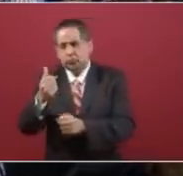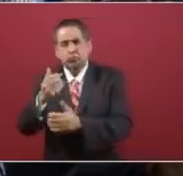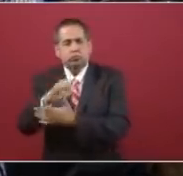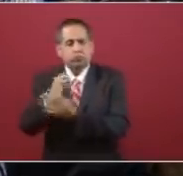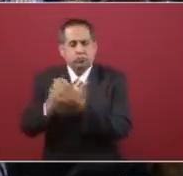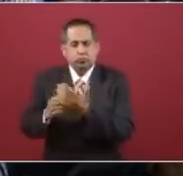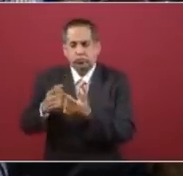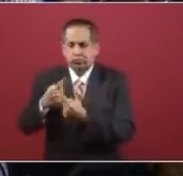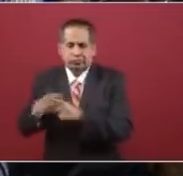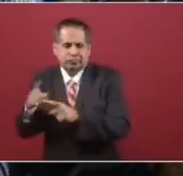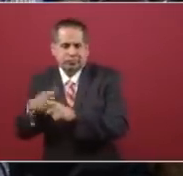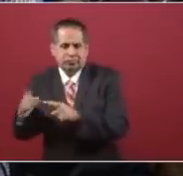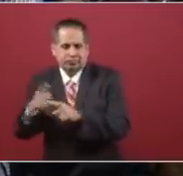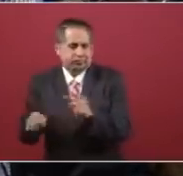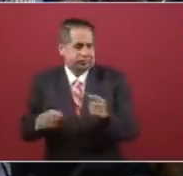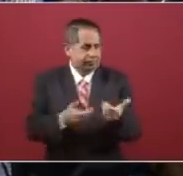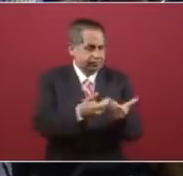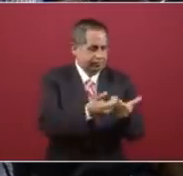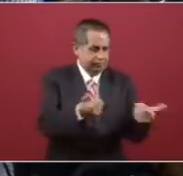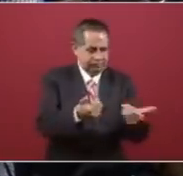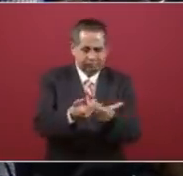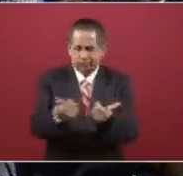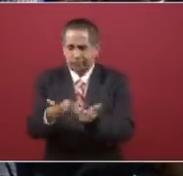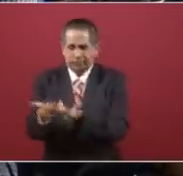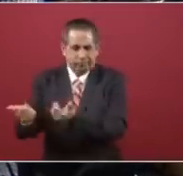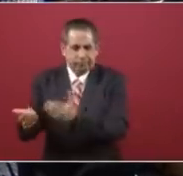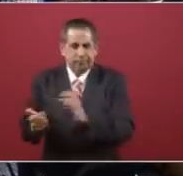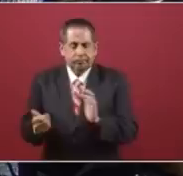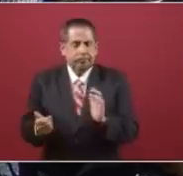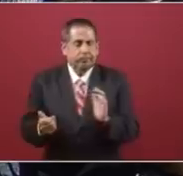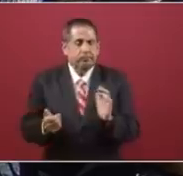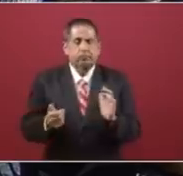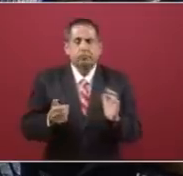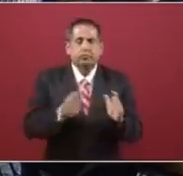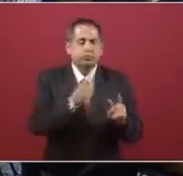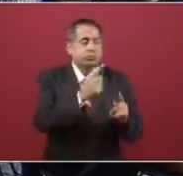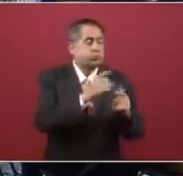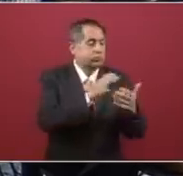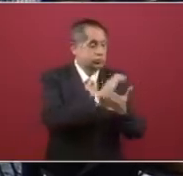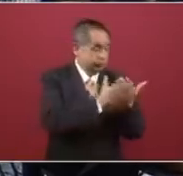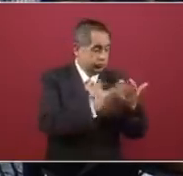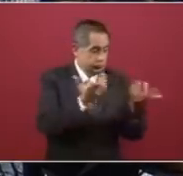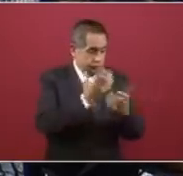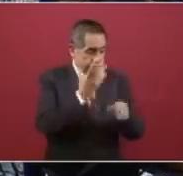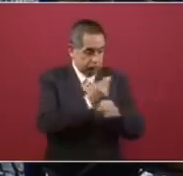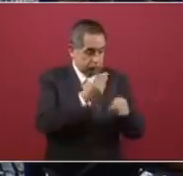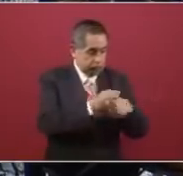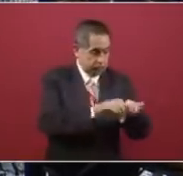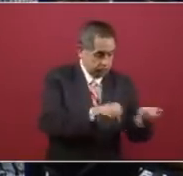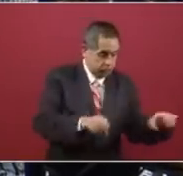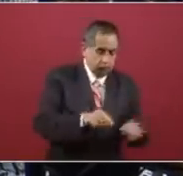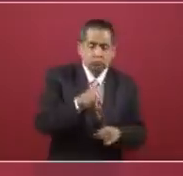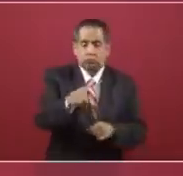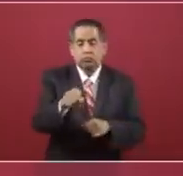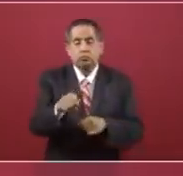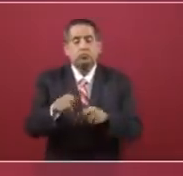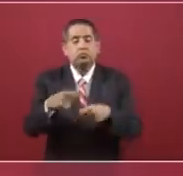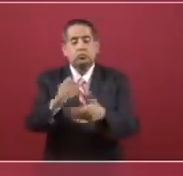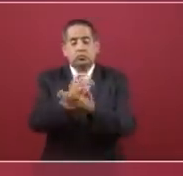para eh conectar el pozo con las líneas de ductos.